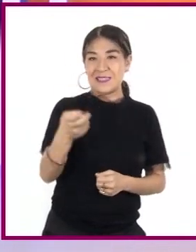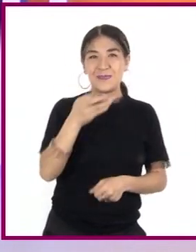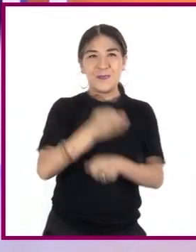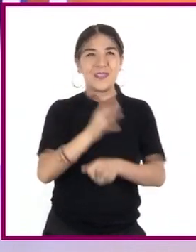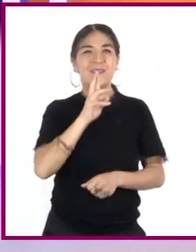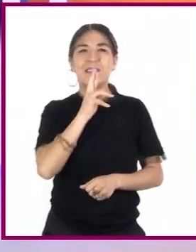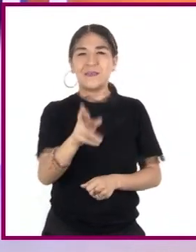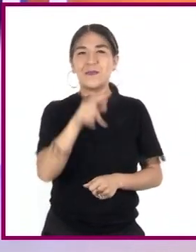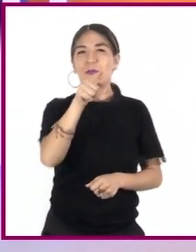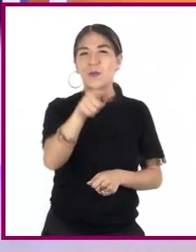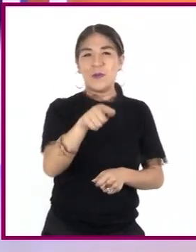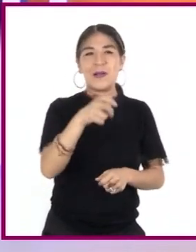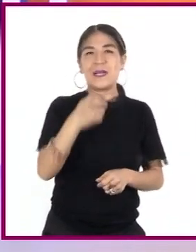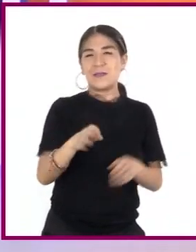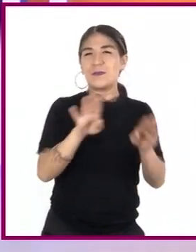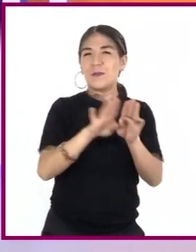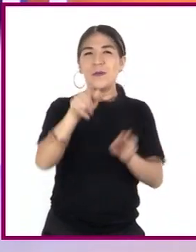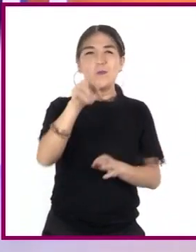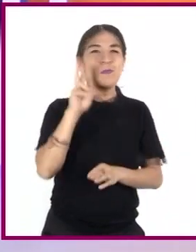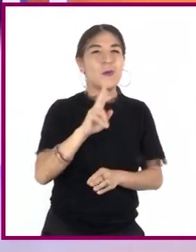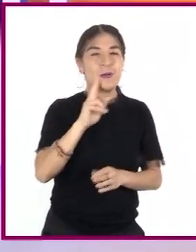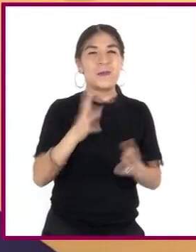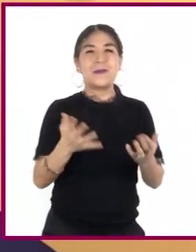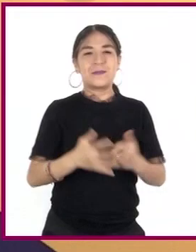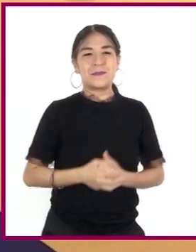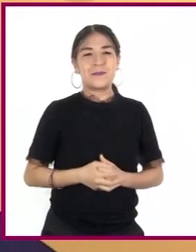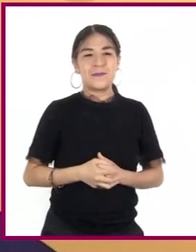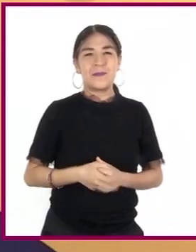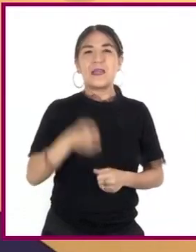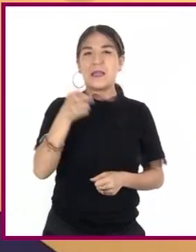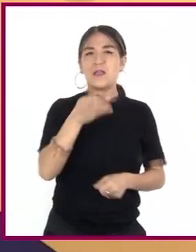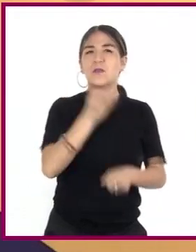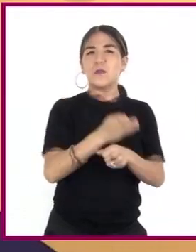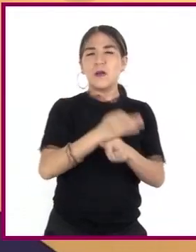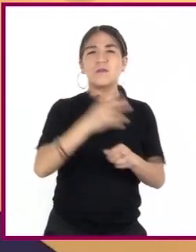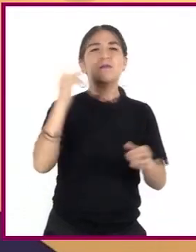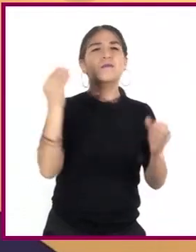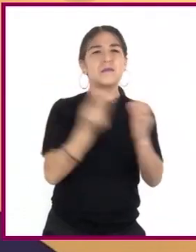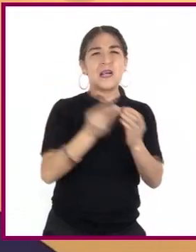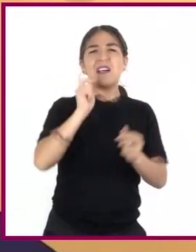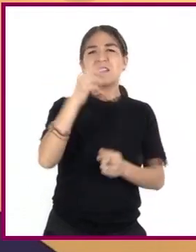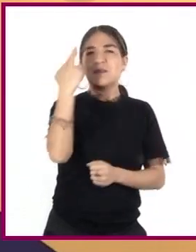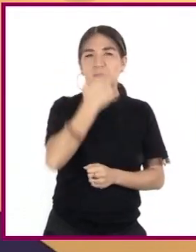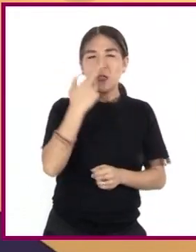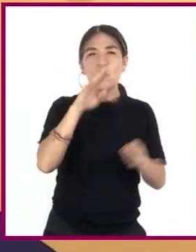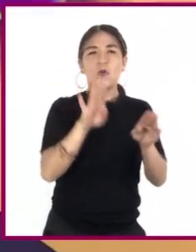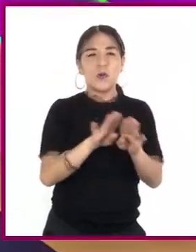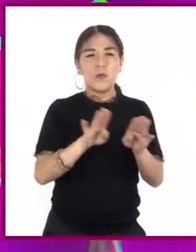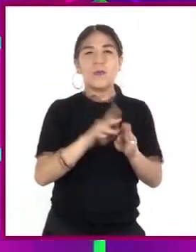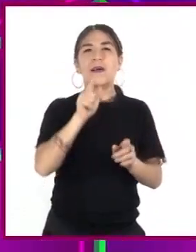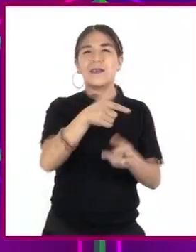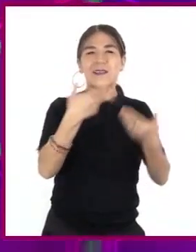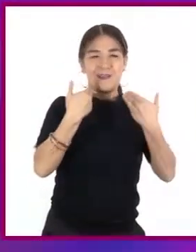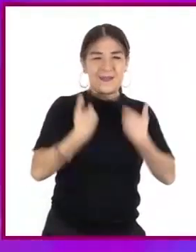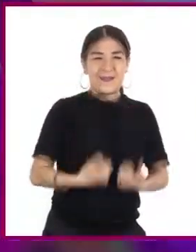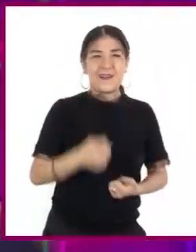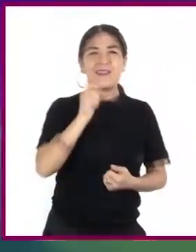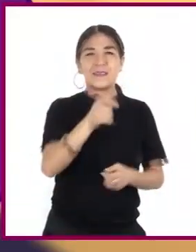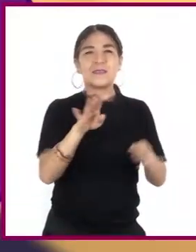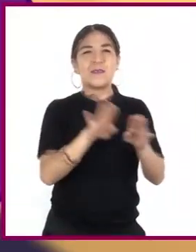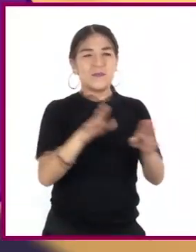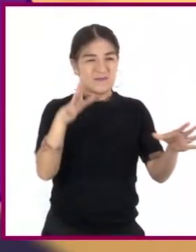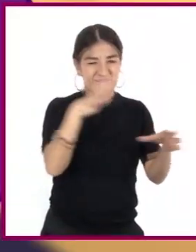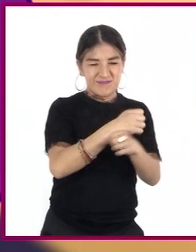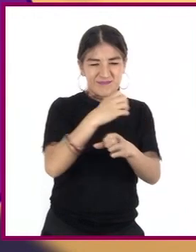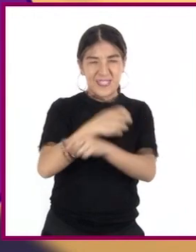final estuvieron en su estimación? En esta sesión analizamos y le dimos tanto sentido como